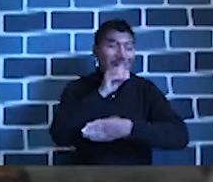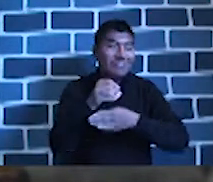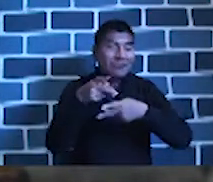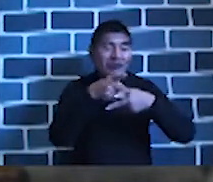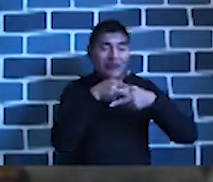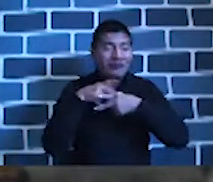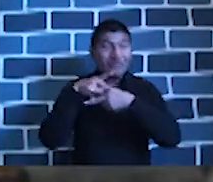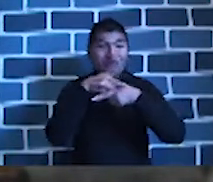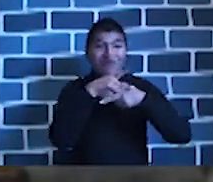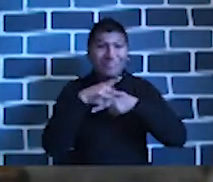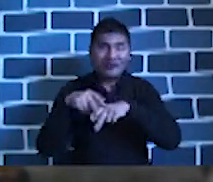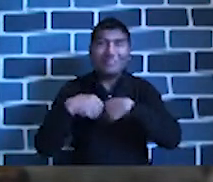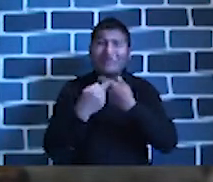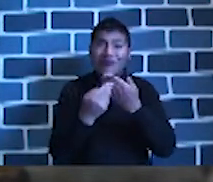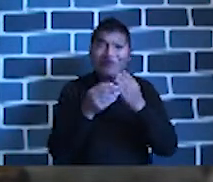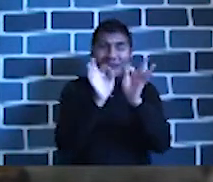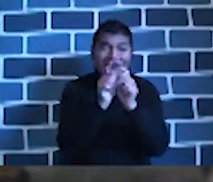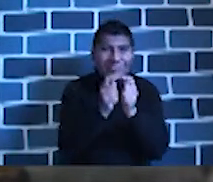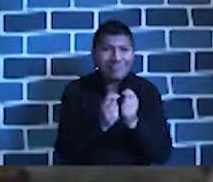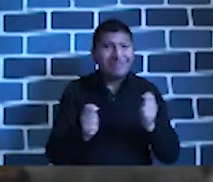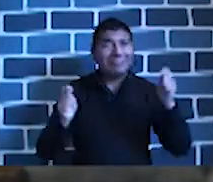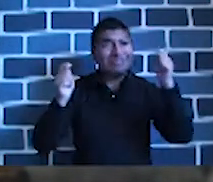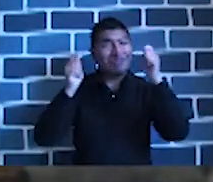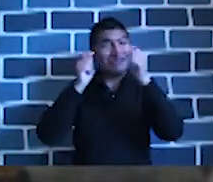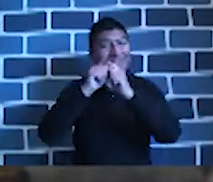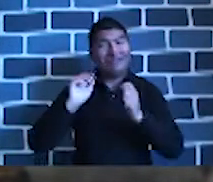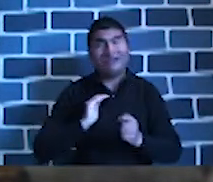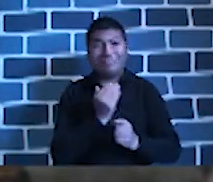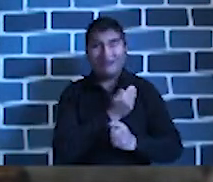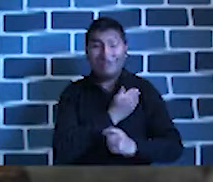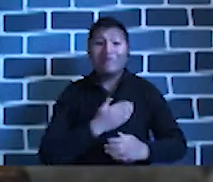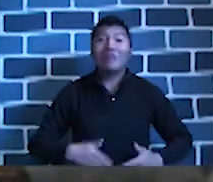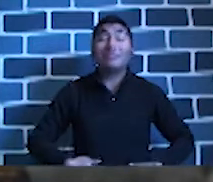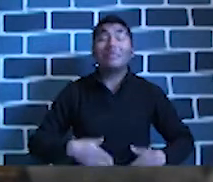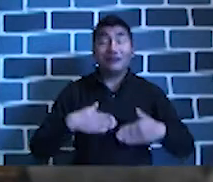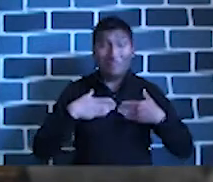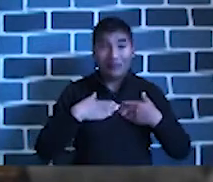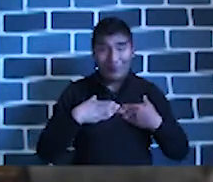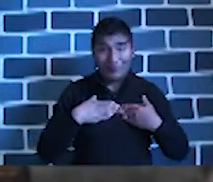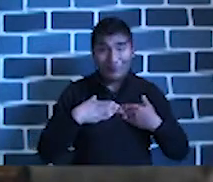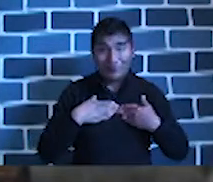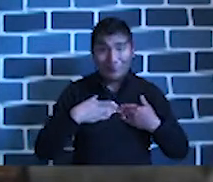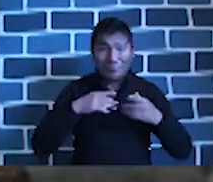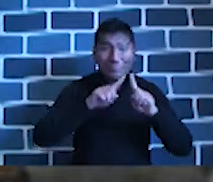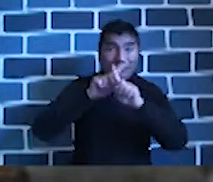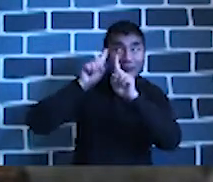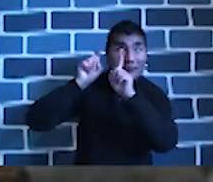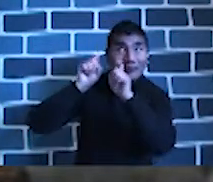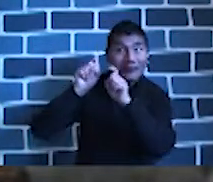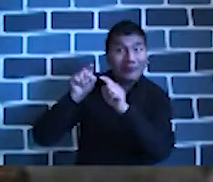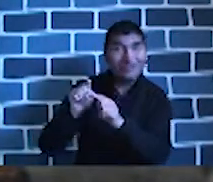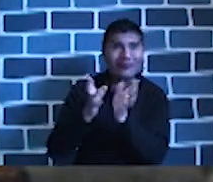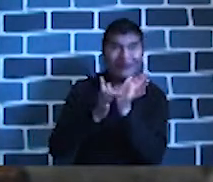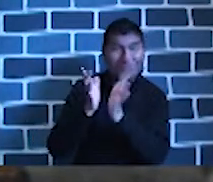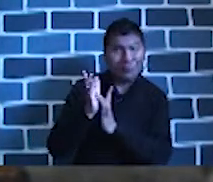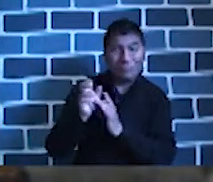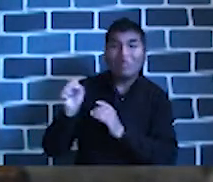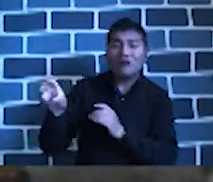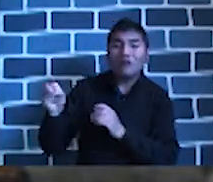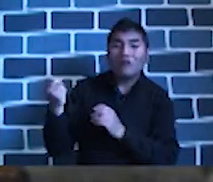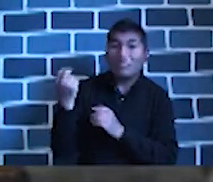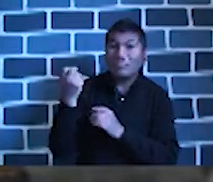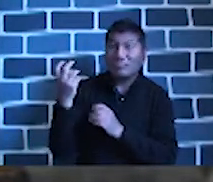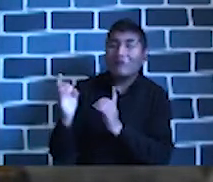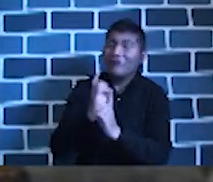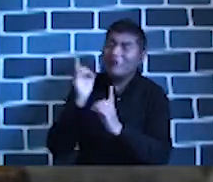custodiada, como un tesoro precioso en nuestra vida. En la pregunta de Jesús a los discípulos, ¿qué dice